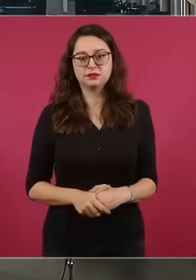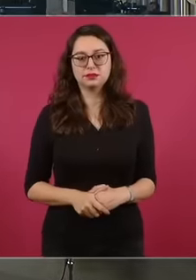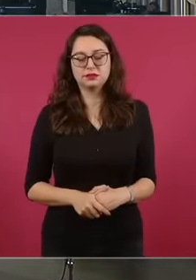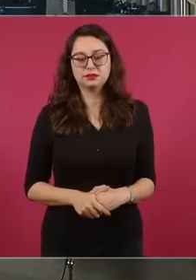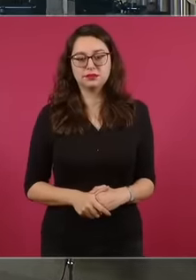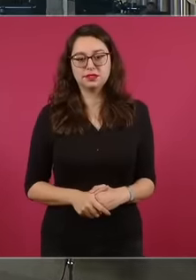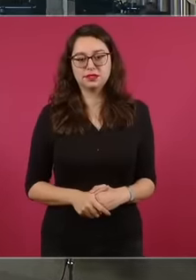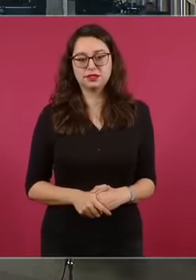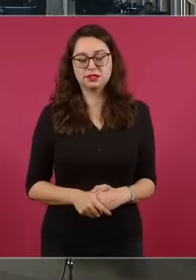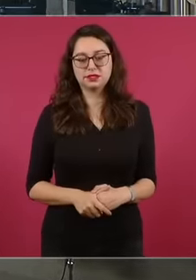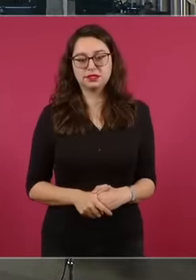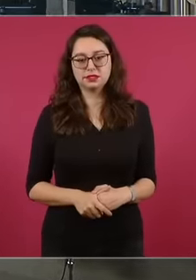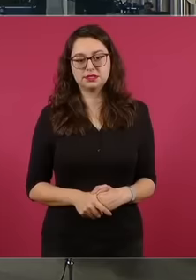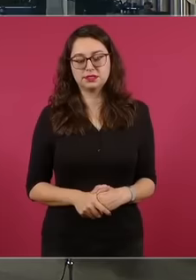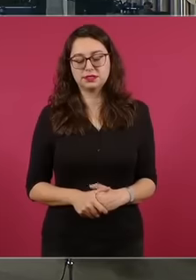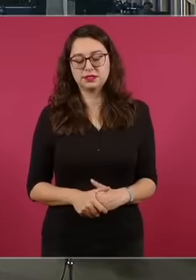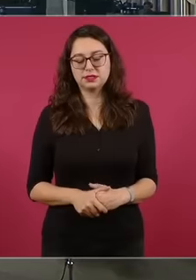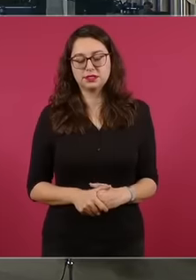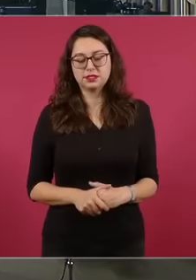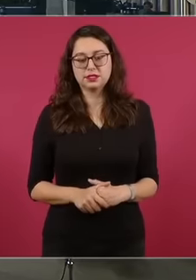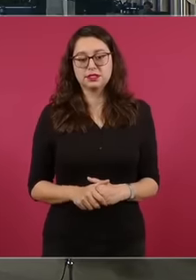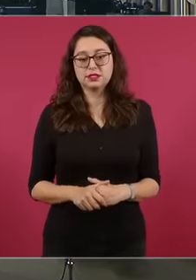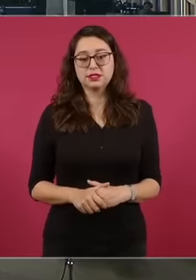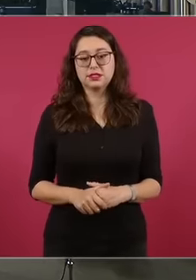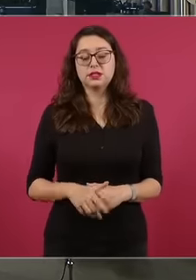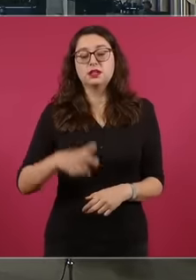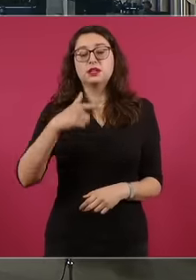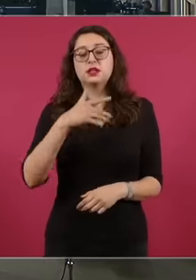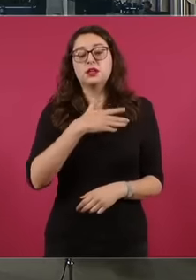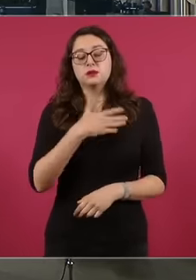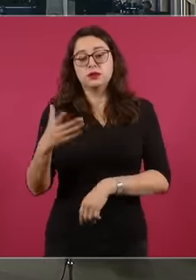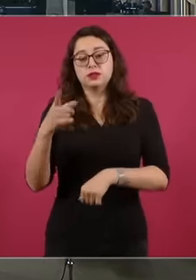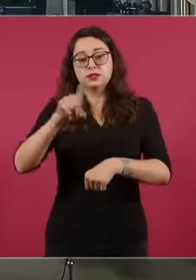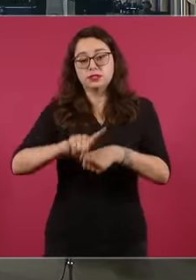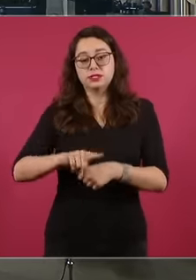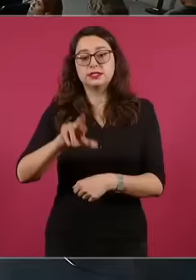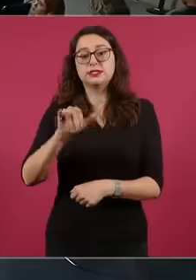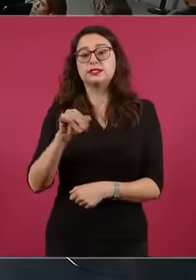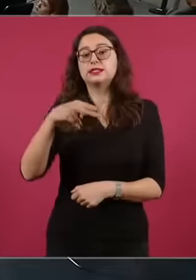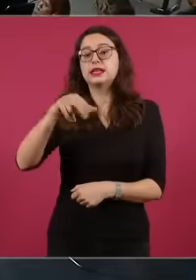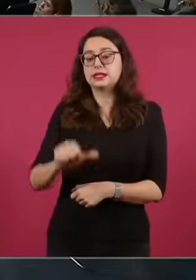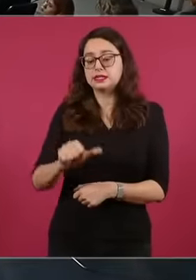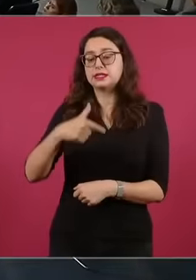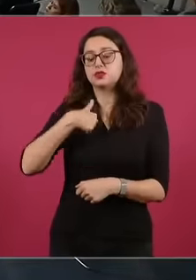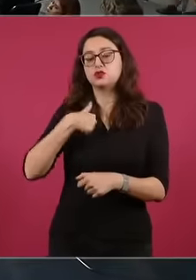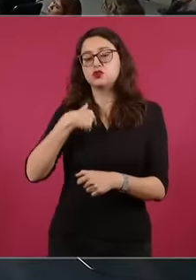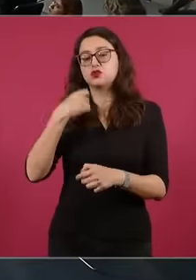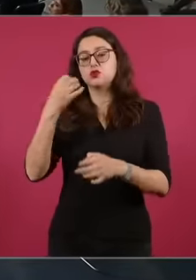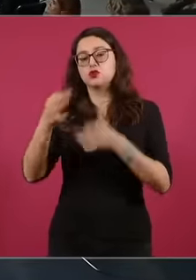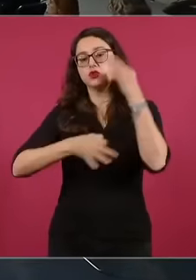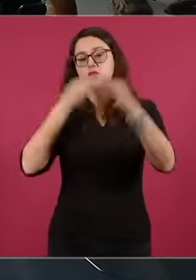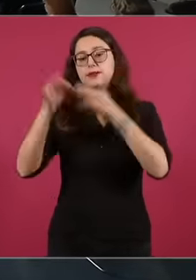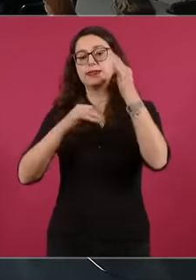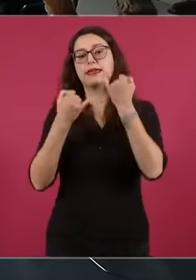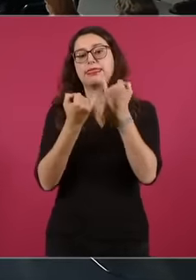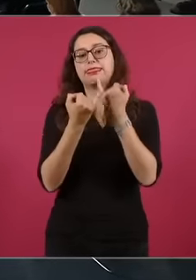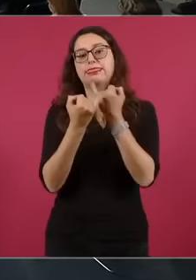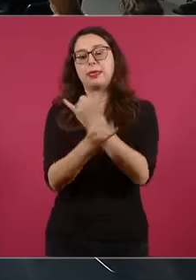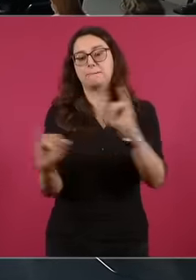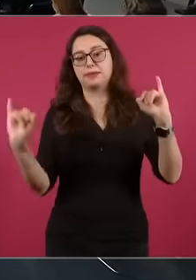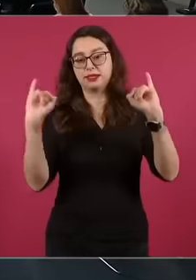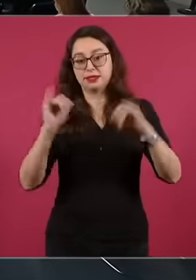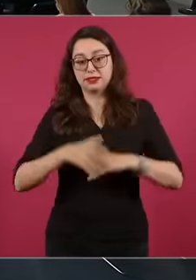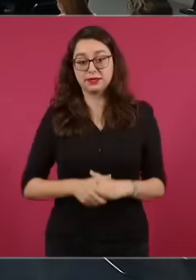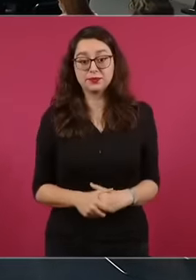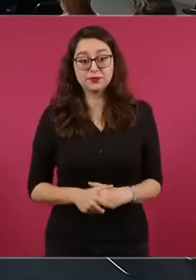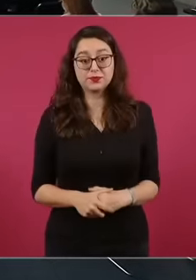Gracias, presidente. Reina Aide Ramírez, reportera independiente. Es una gran noticia que vayan a continuar las mañaneras porque ya… Voy a tratar